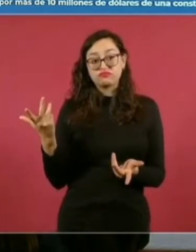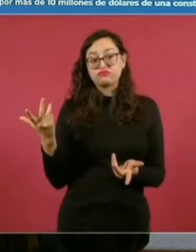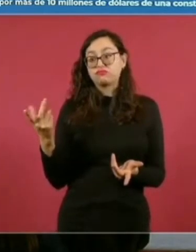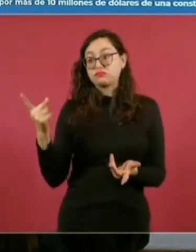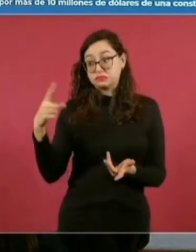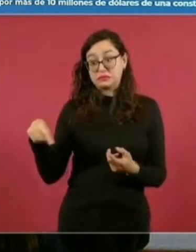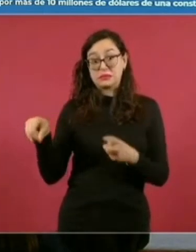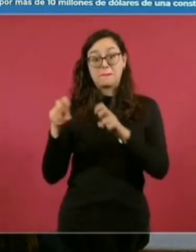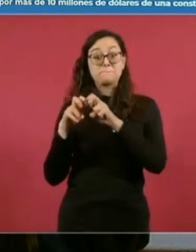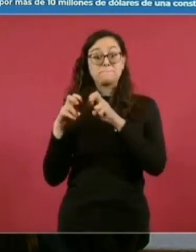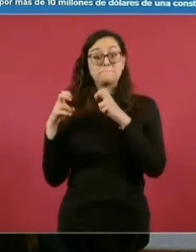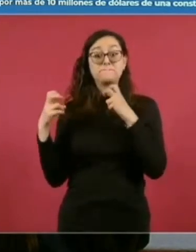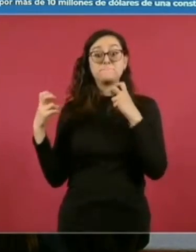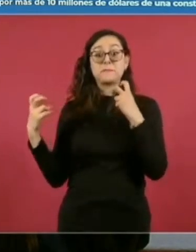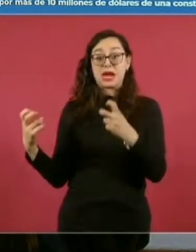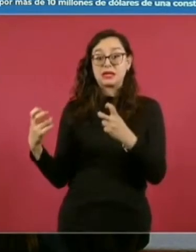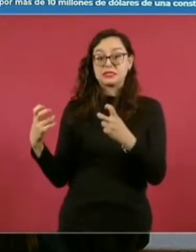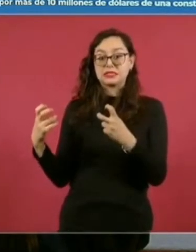magistrados